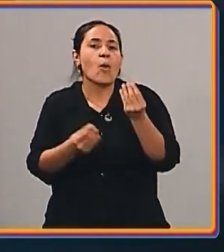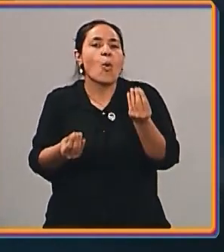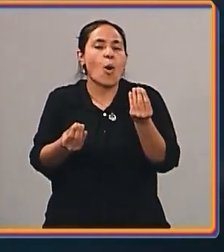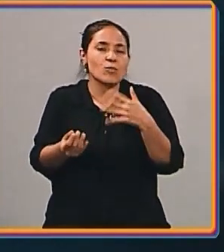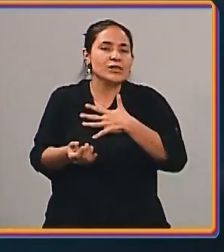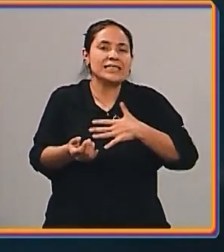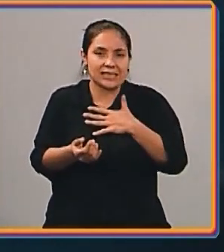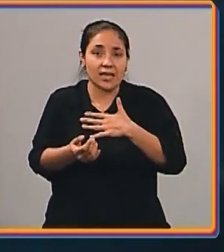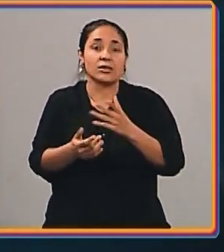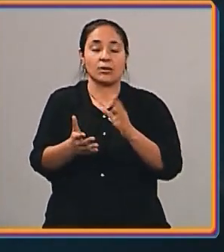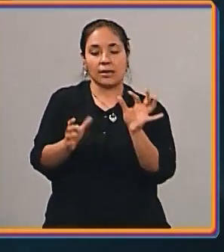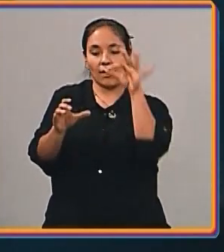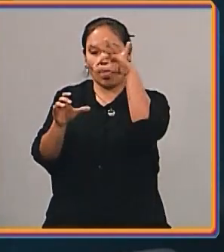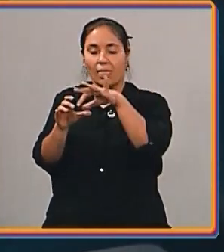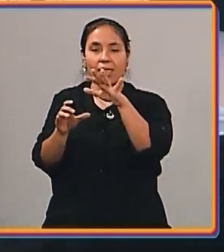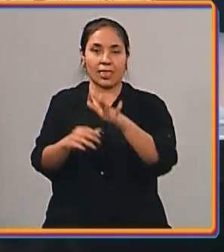token.